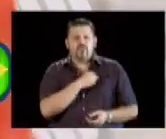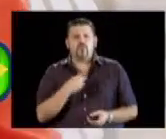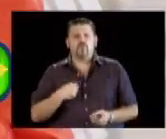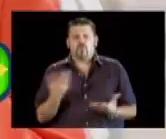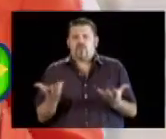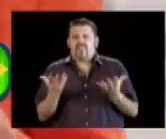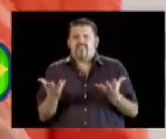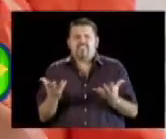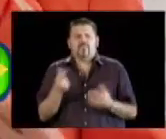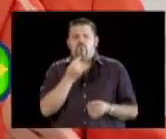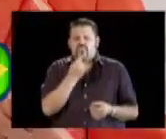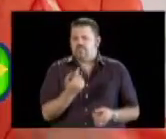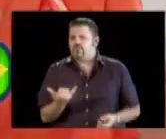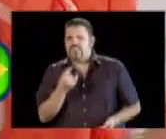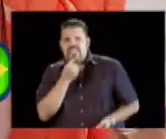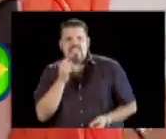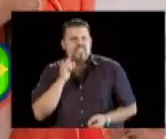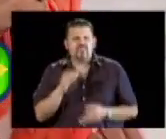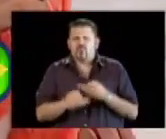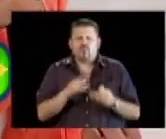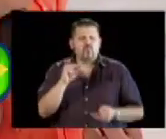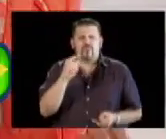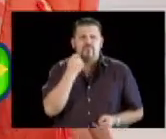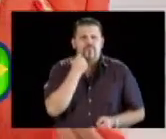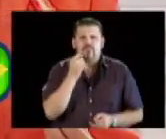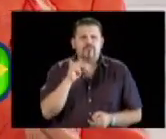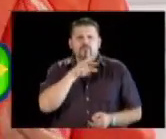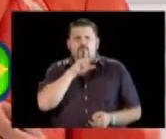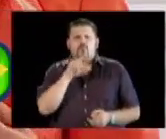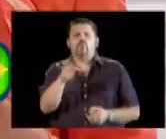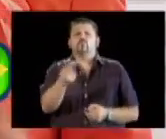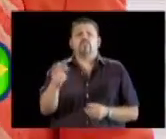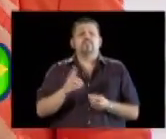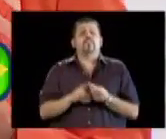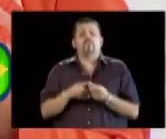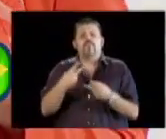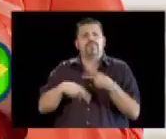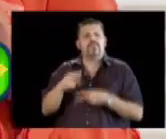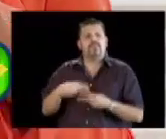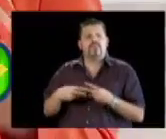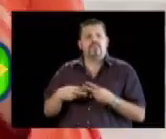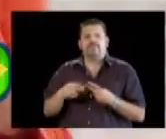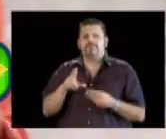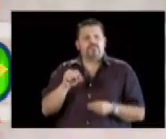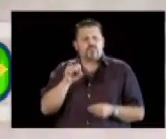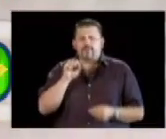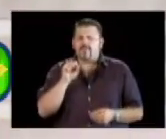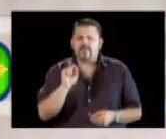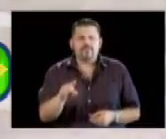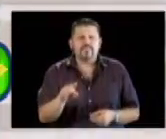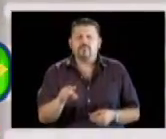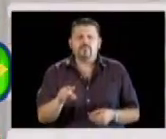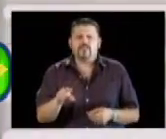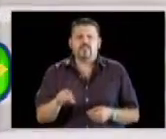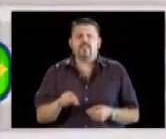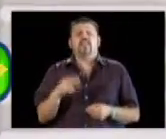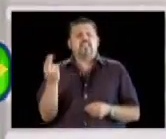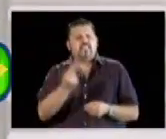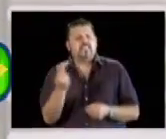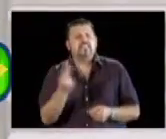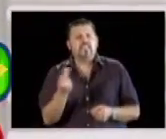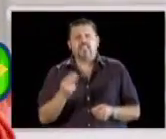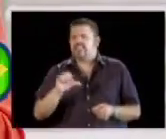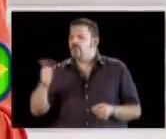merecemos. Niños y niñas, no importa de dónde vengan, tienen la misma